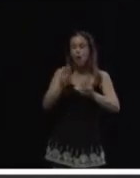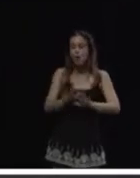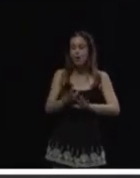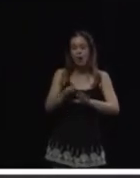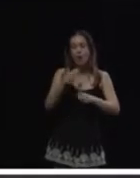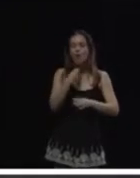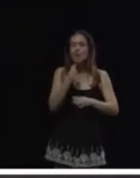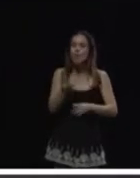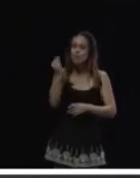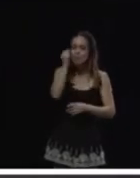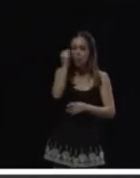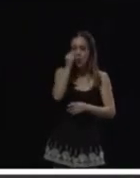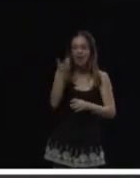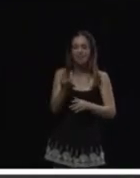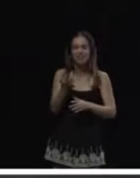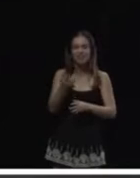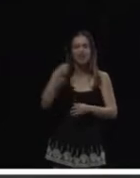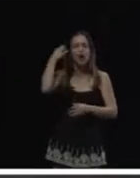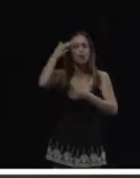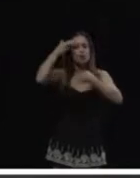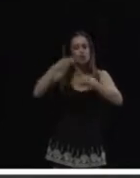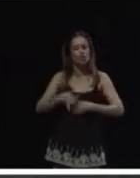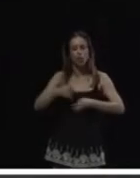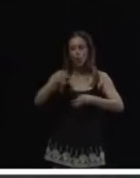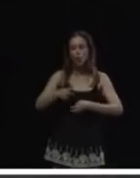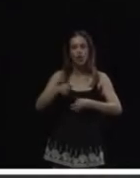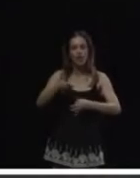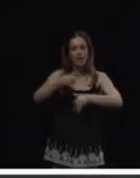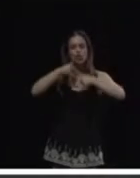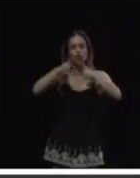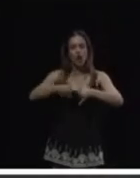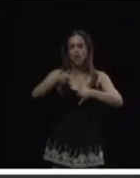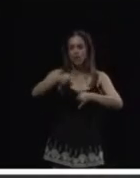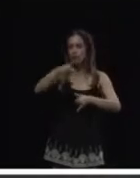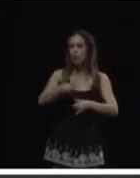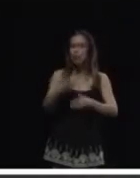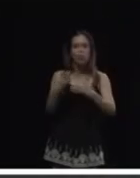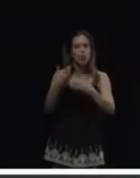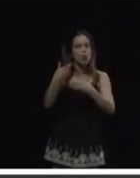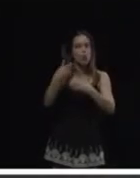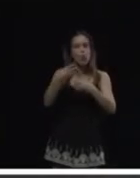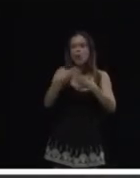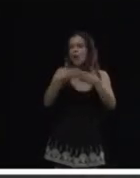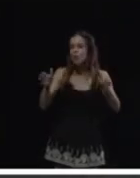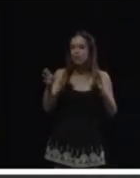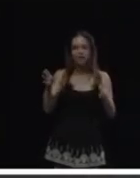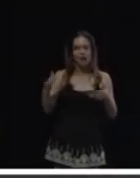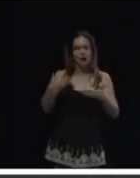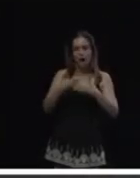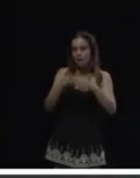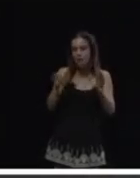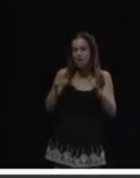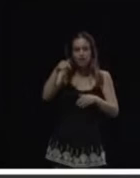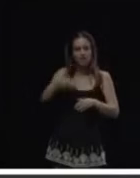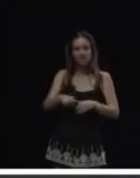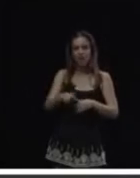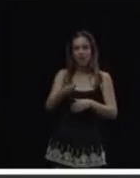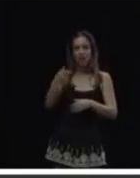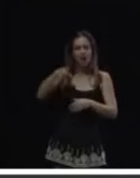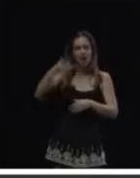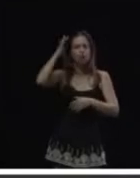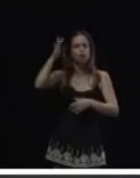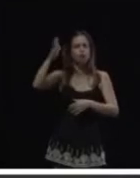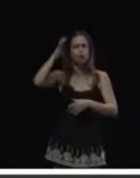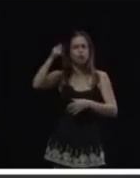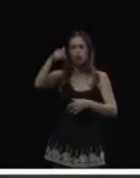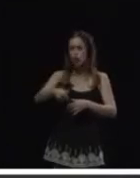vas a recoger y vas a dejar una rendija y una puerta muy grande abierta, si puede ser, a las aspiraciones, a las viejas aspiraciones de Andalucía